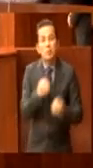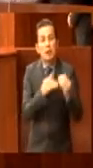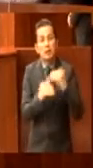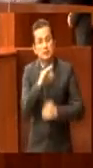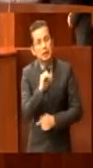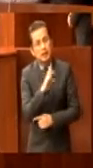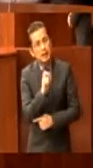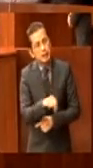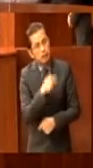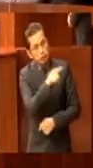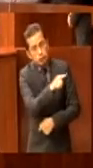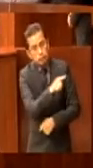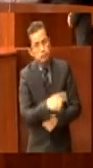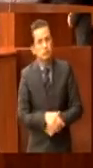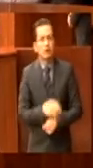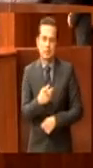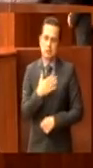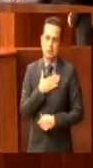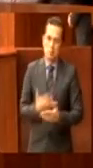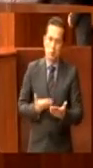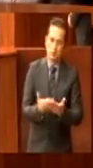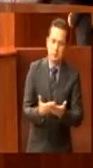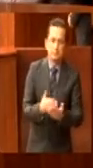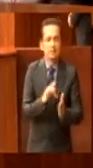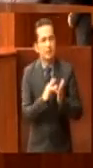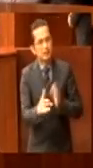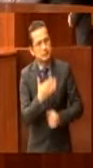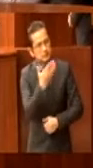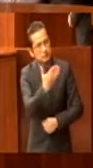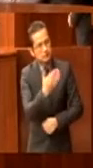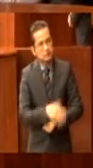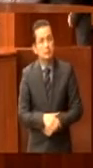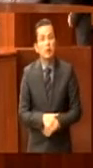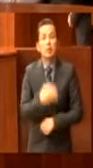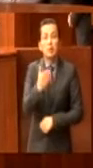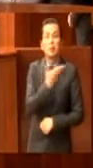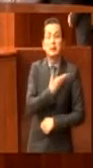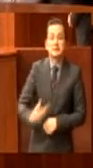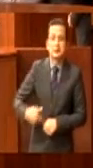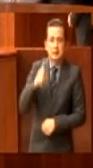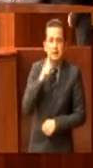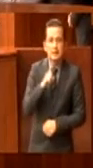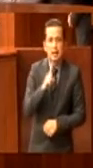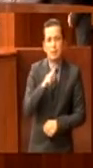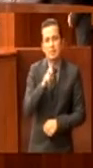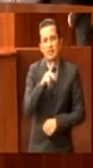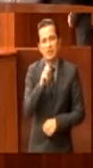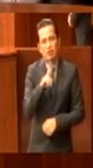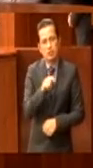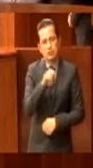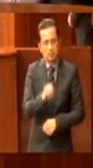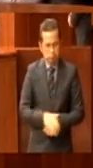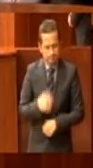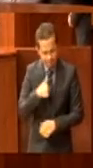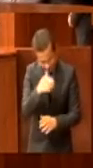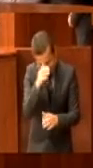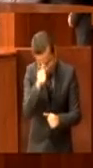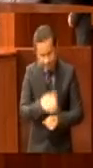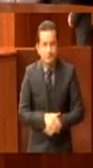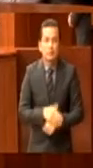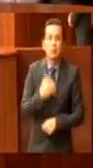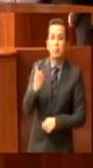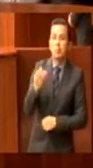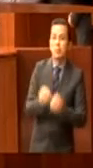carrón castro por entre la retirada cuenta es mi propuesta gracias magistrada presidenta gabriela villafuerte con ello de acuerdo a la ley gracias maestro